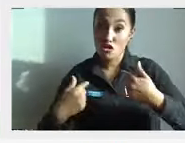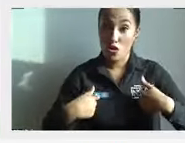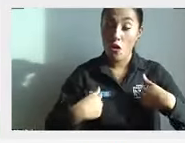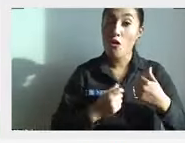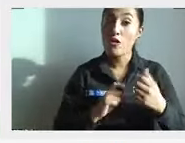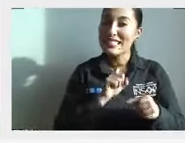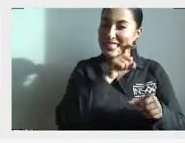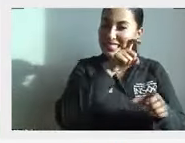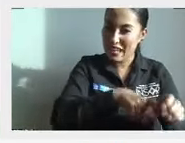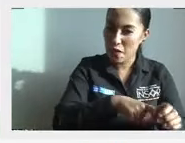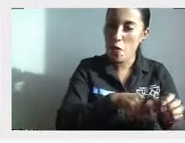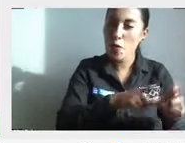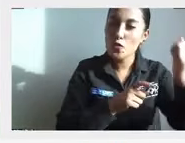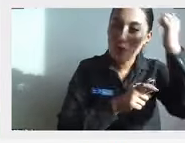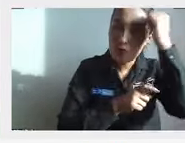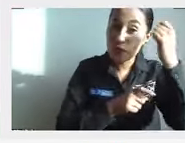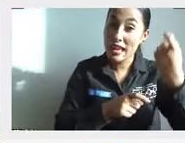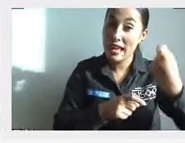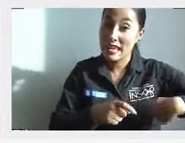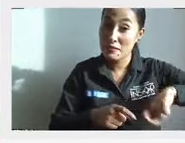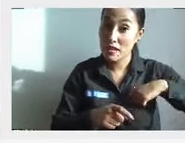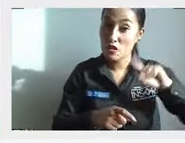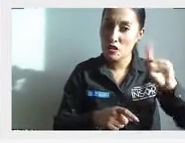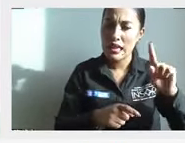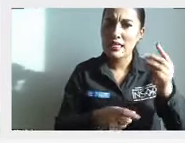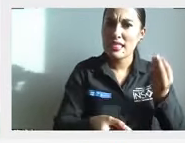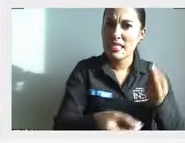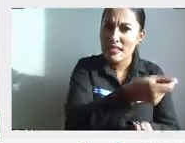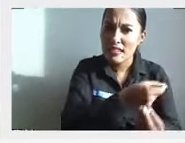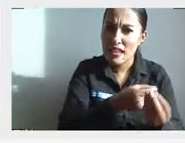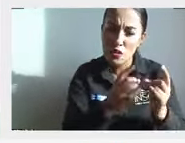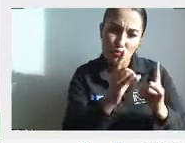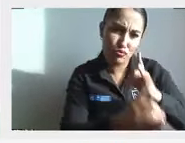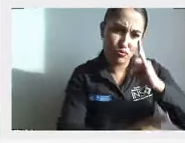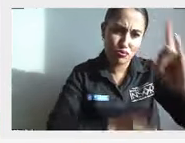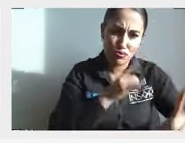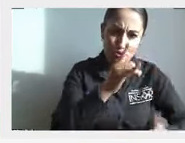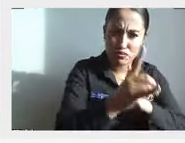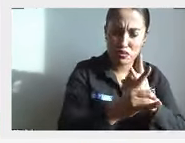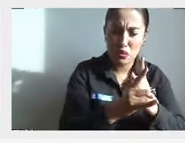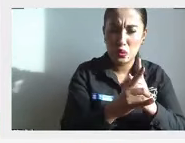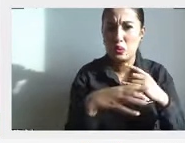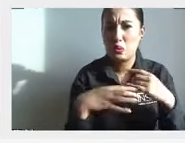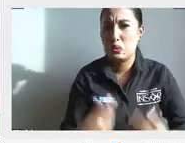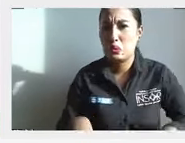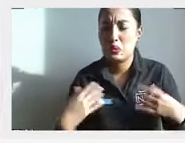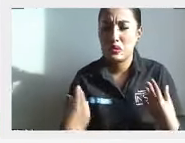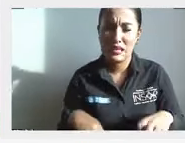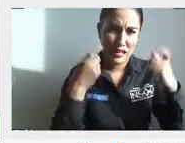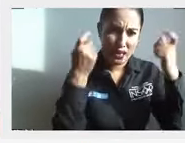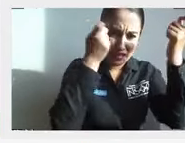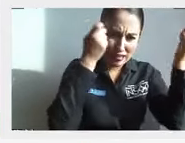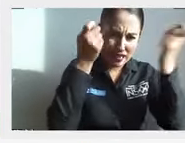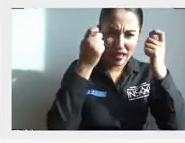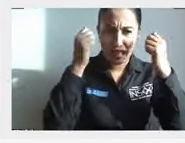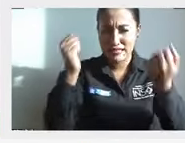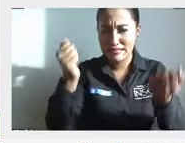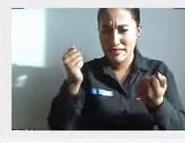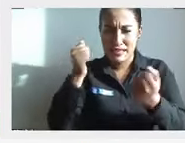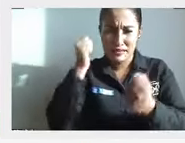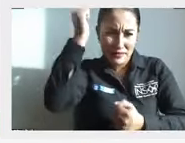tienen mucho sobre diseño universal y la cantidad de recursos pues didácticos que ellos plantean y